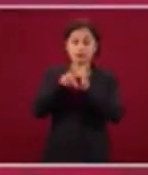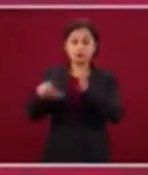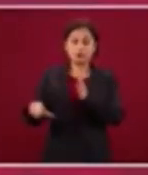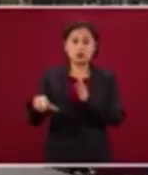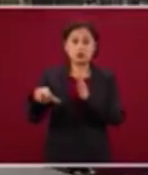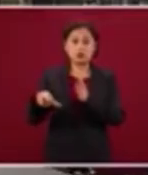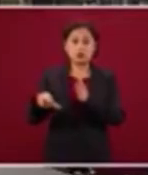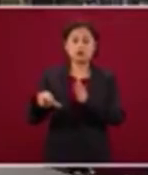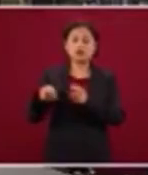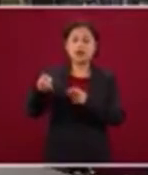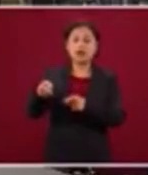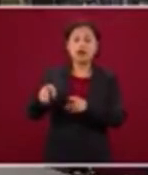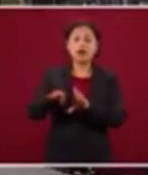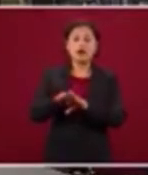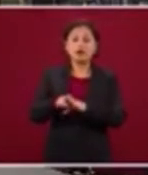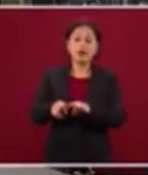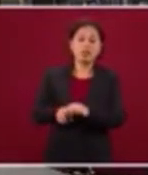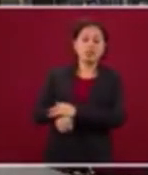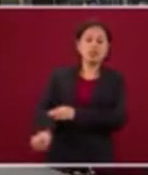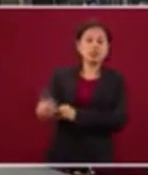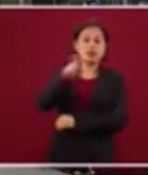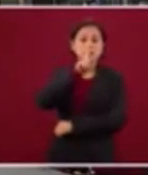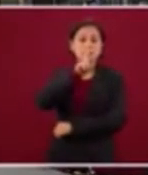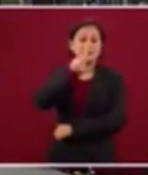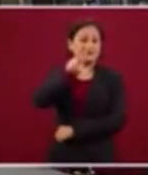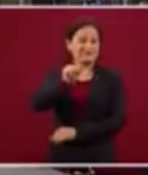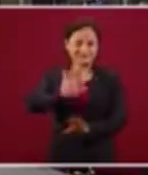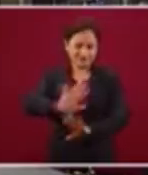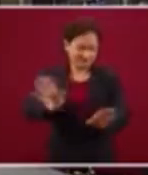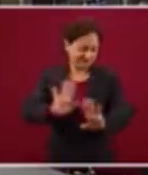sea, no.